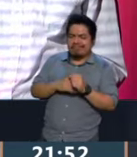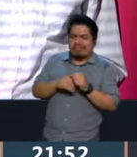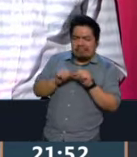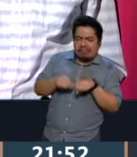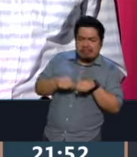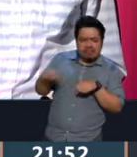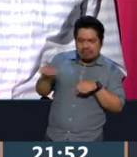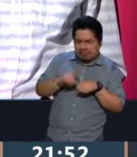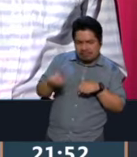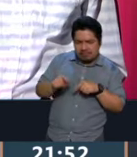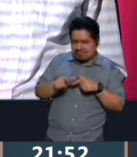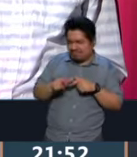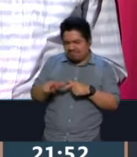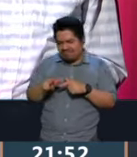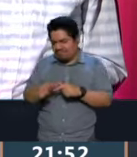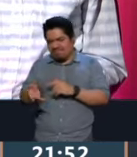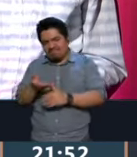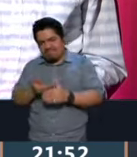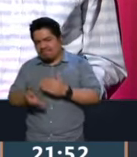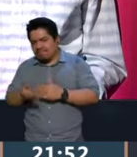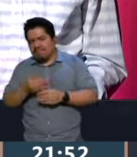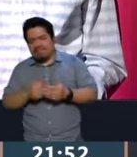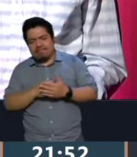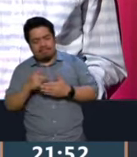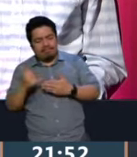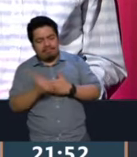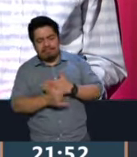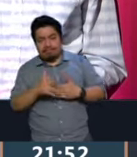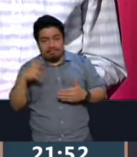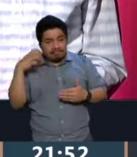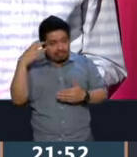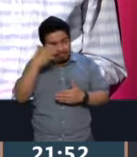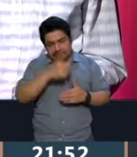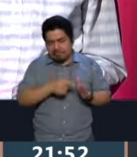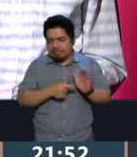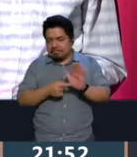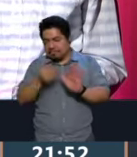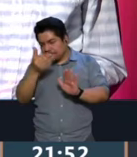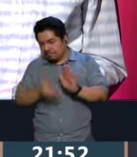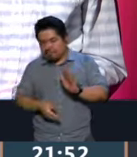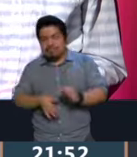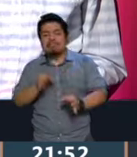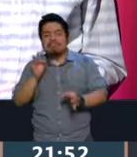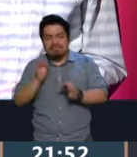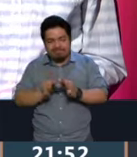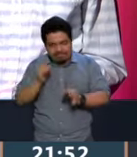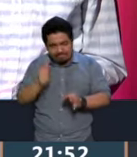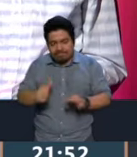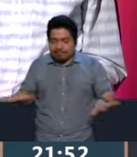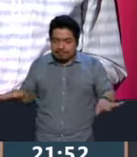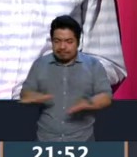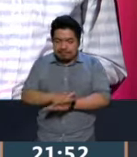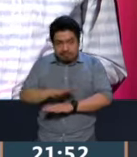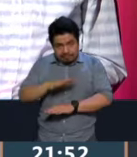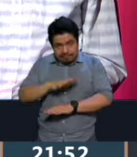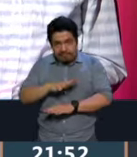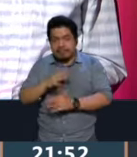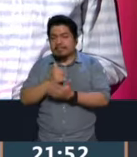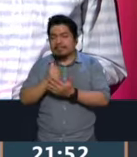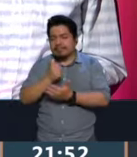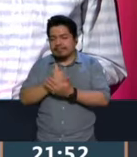a seguir compartiendo justo el proyecto que trae Santiago, y estamos convencidos de que el cambio viene y pues que la ciudad va a